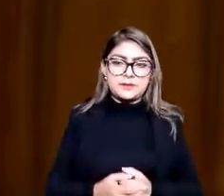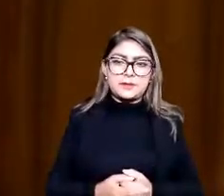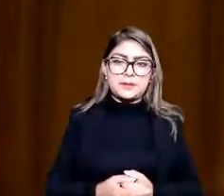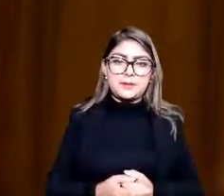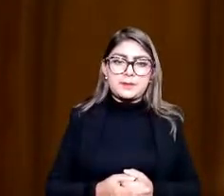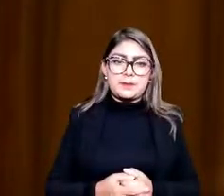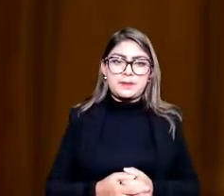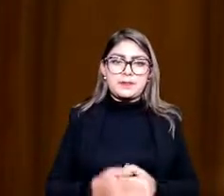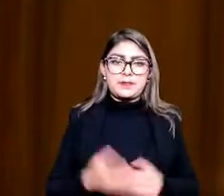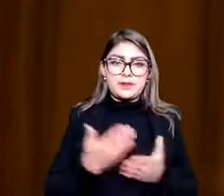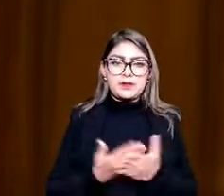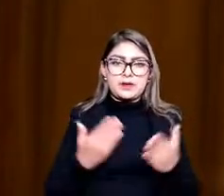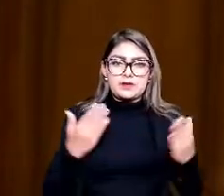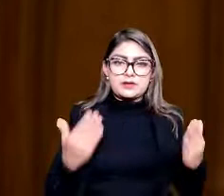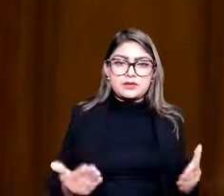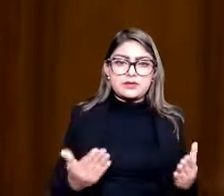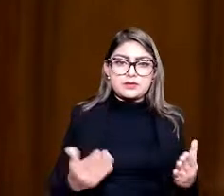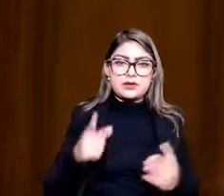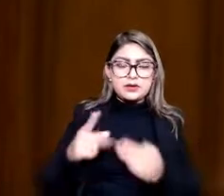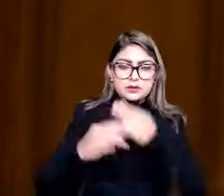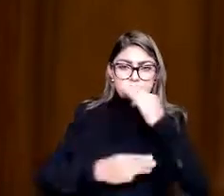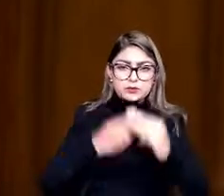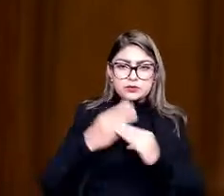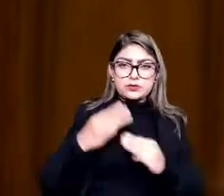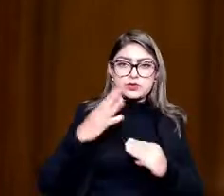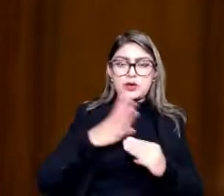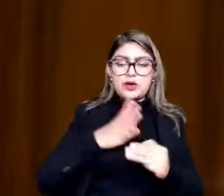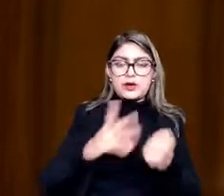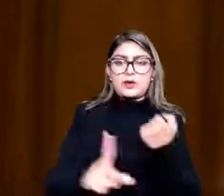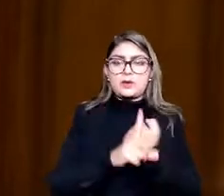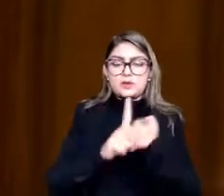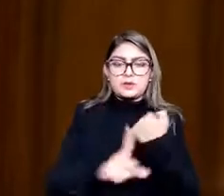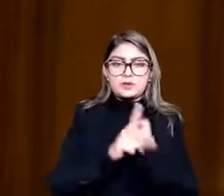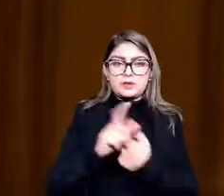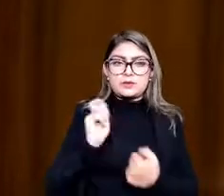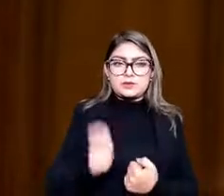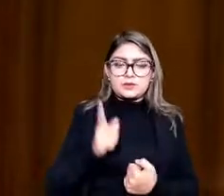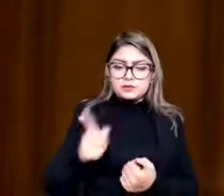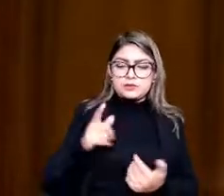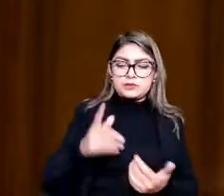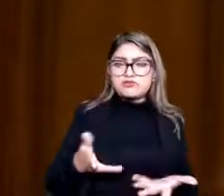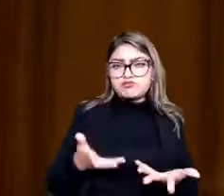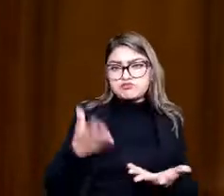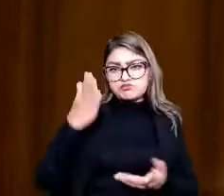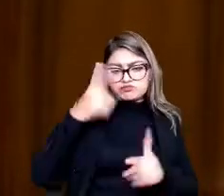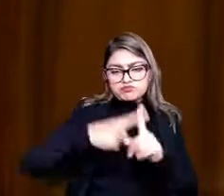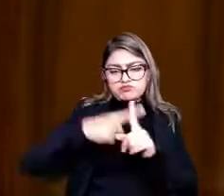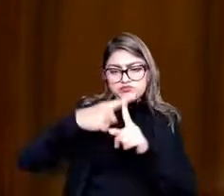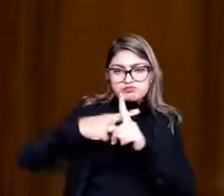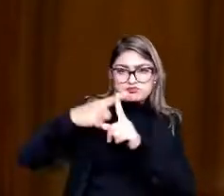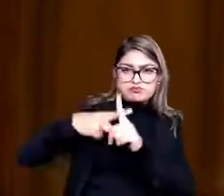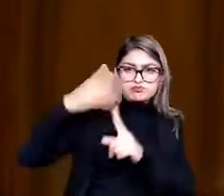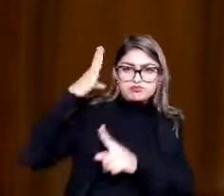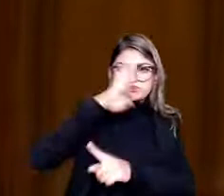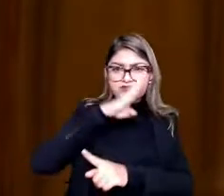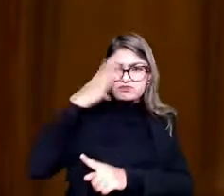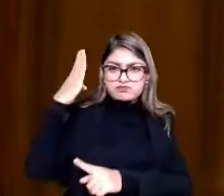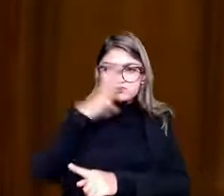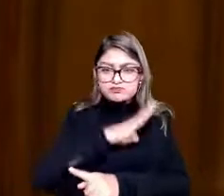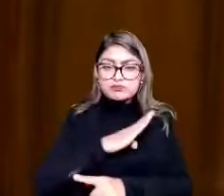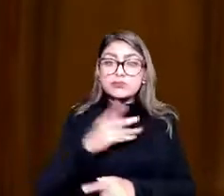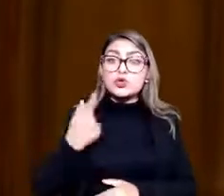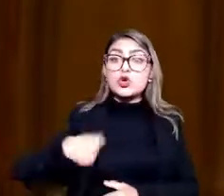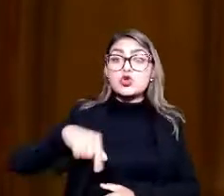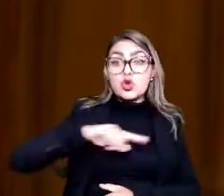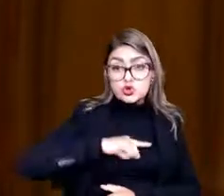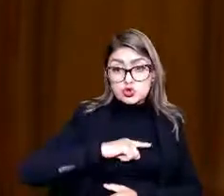Actualmente, el mundo está sufriendo los estragos del cambio climático, mismos que nosotros como